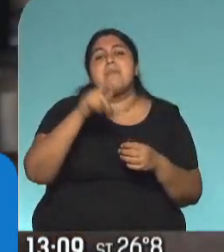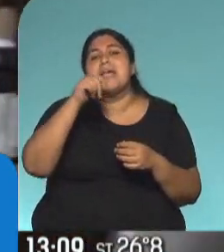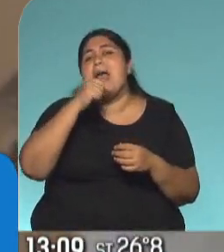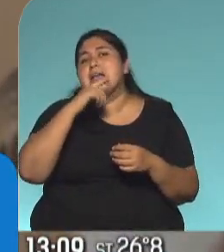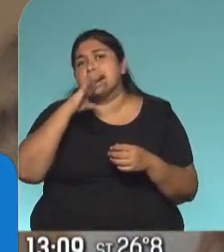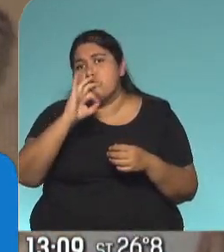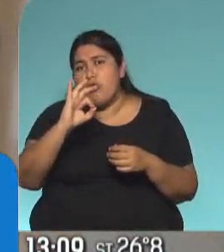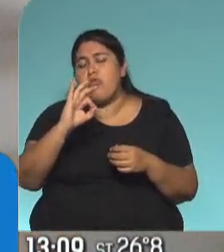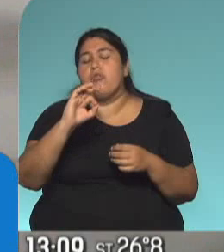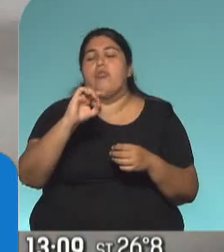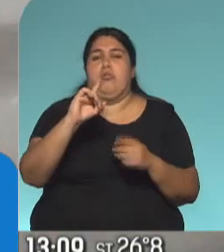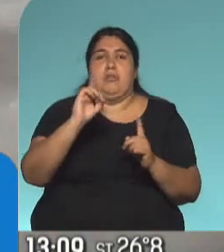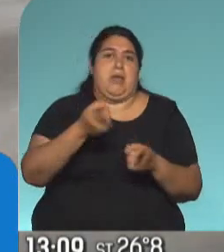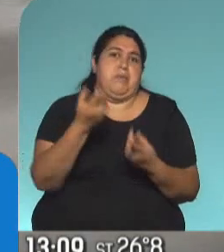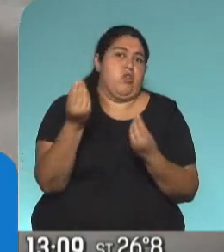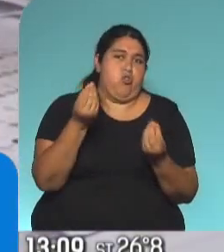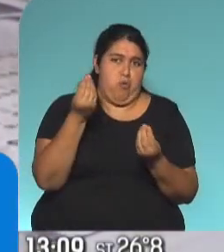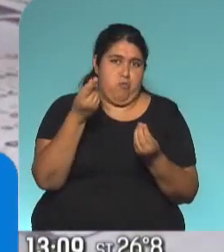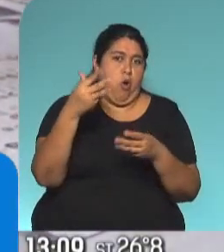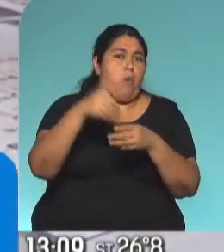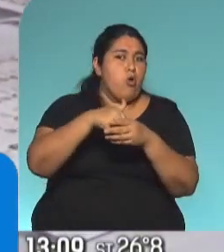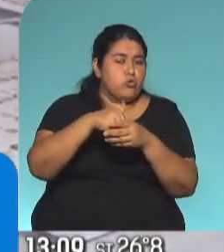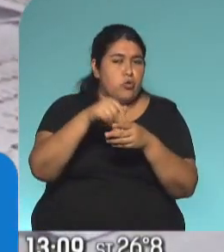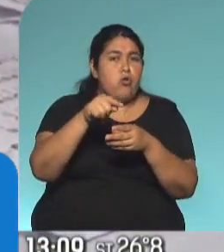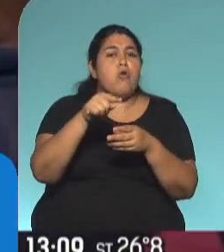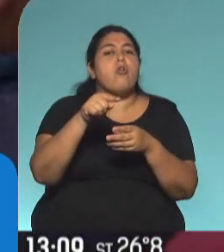de también traccionar un tipo de voto que sea